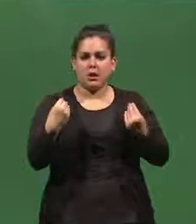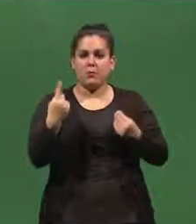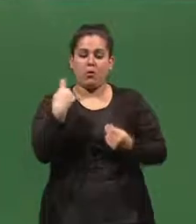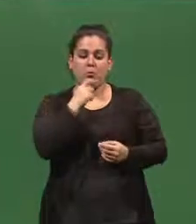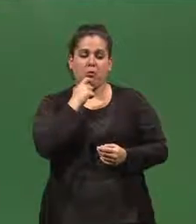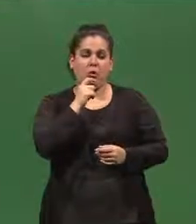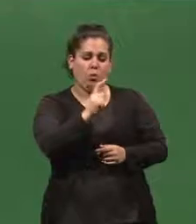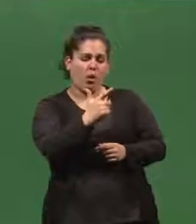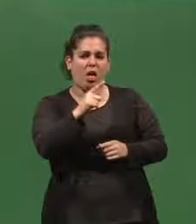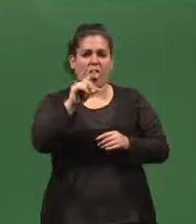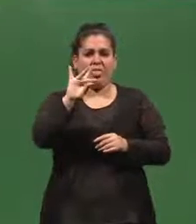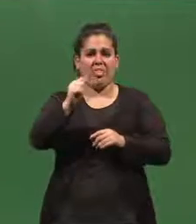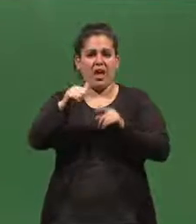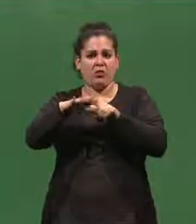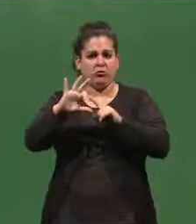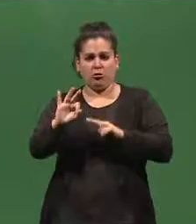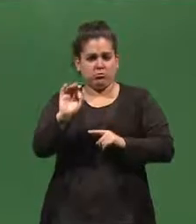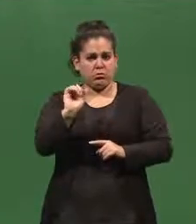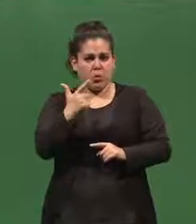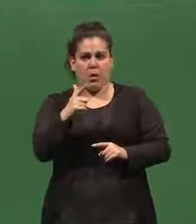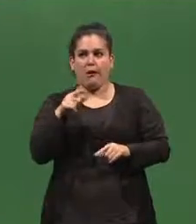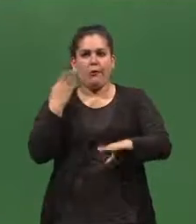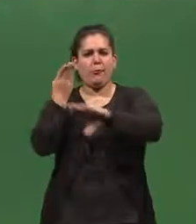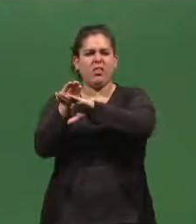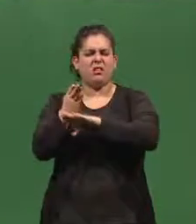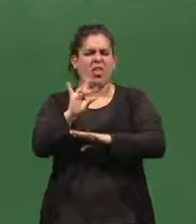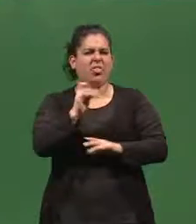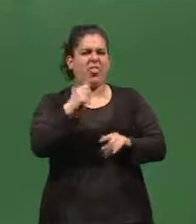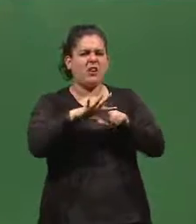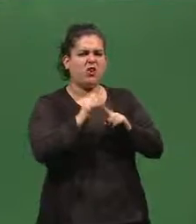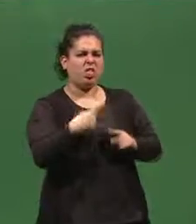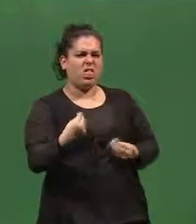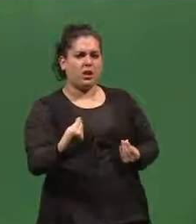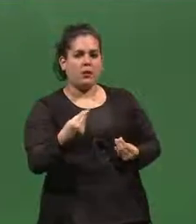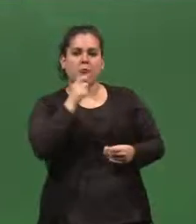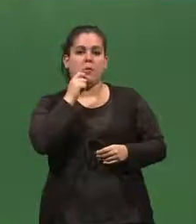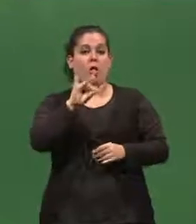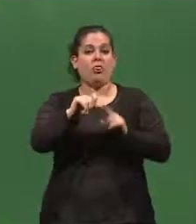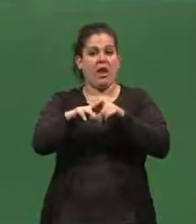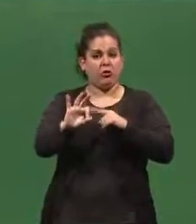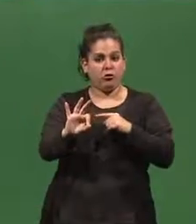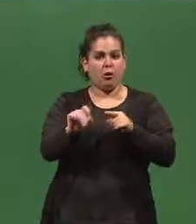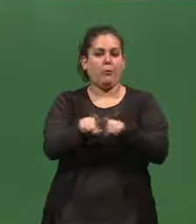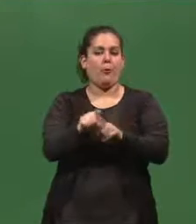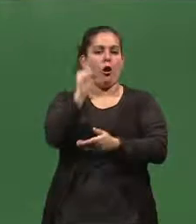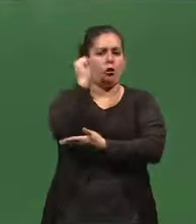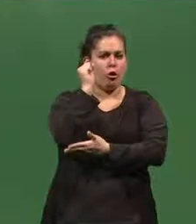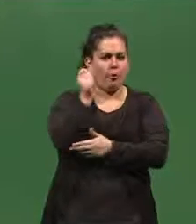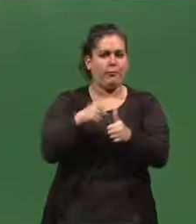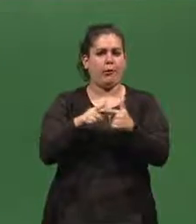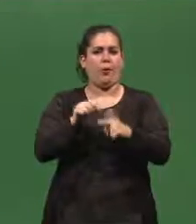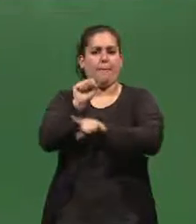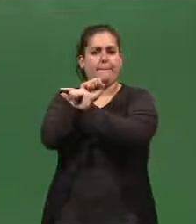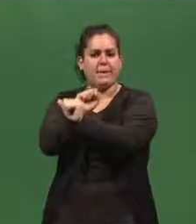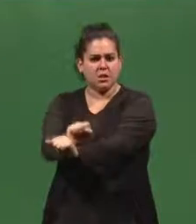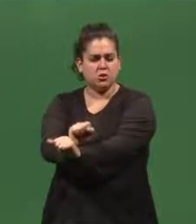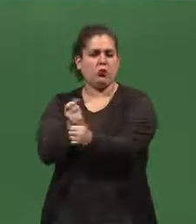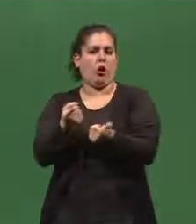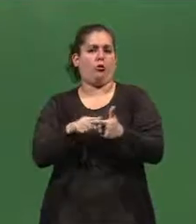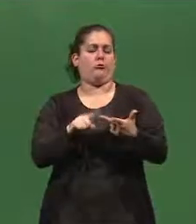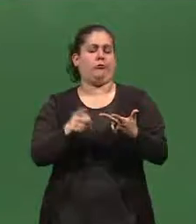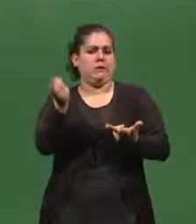no solamente el que sufrió la demanda. Esto está en el proyecto. Tiene que haber la existencia de un daño en